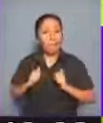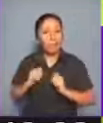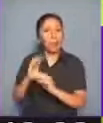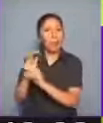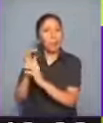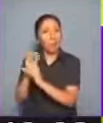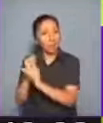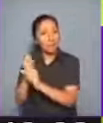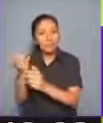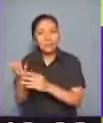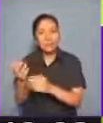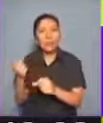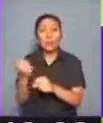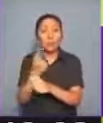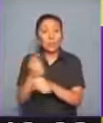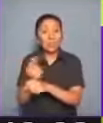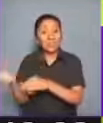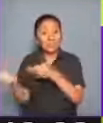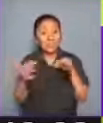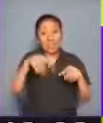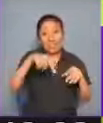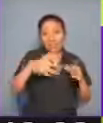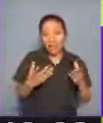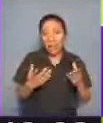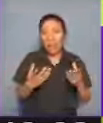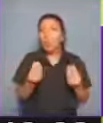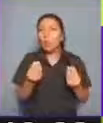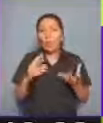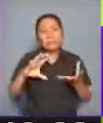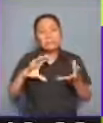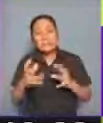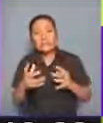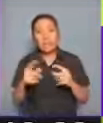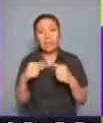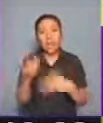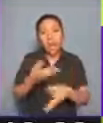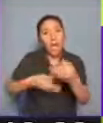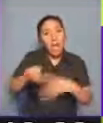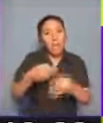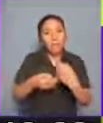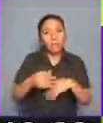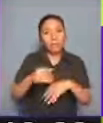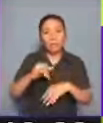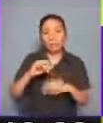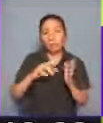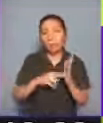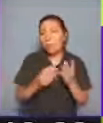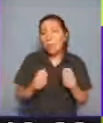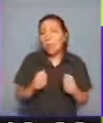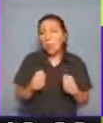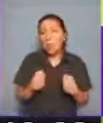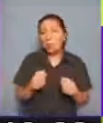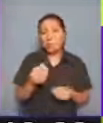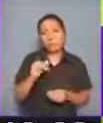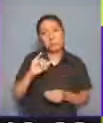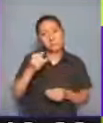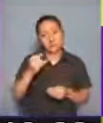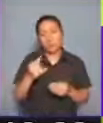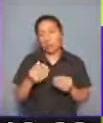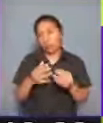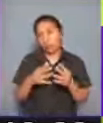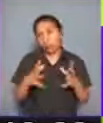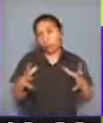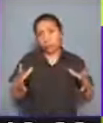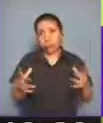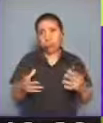personas no han podido llegar hasta estos sectores afecta el comercio Sí sí bastante afecta Pero bueno Qué vamos a hacer